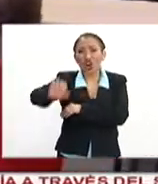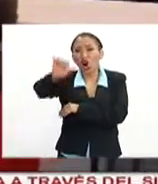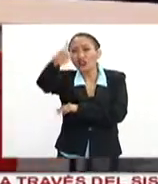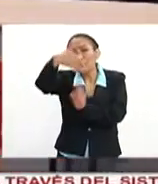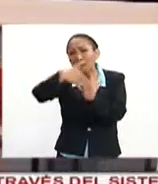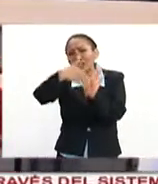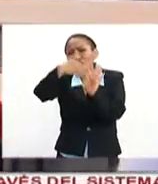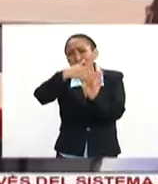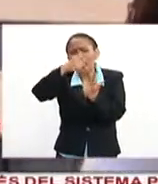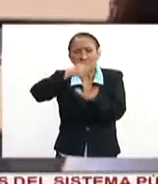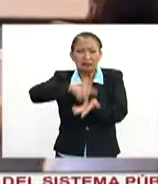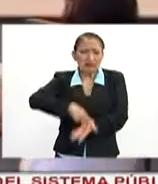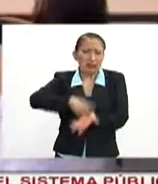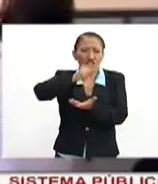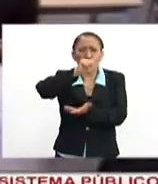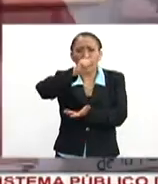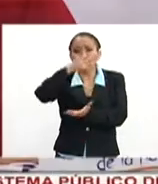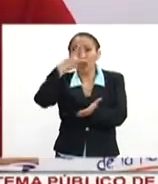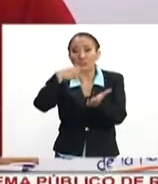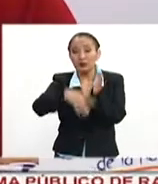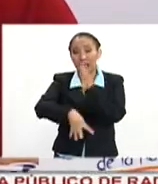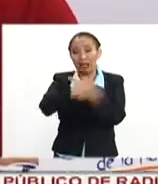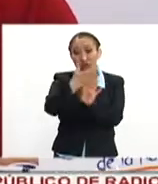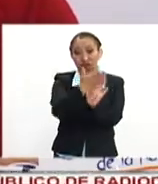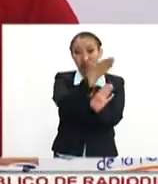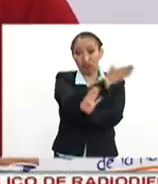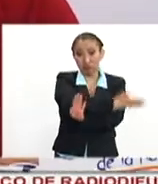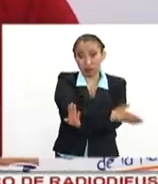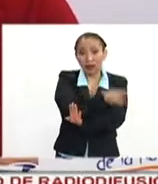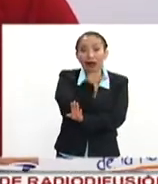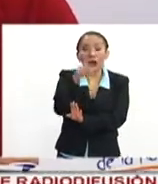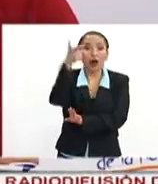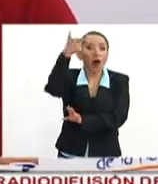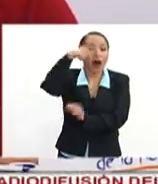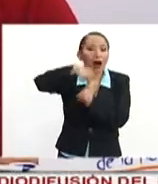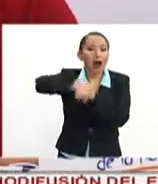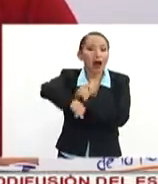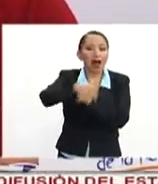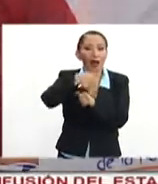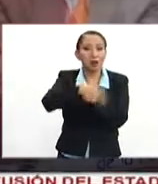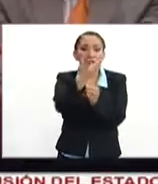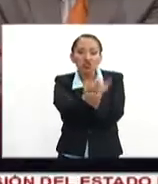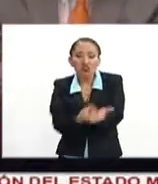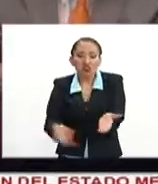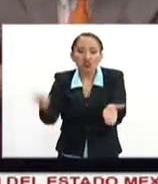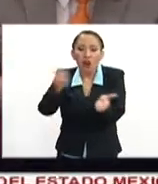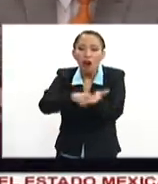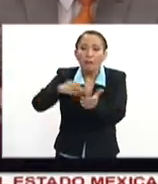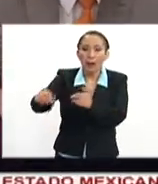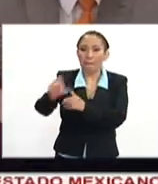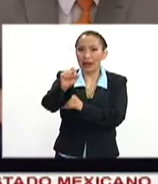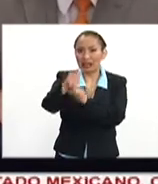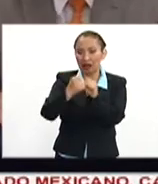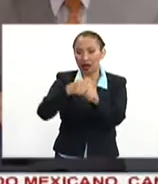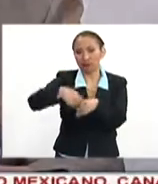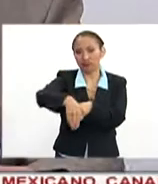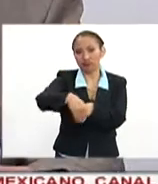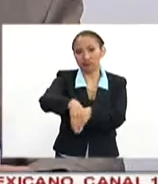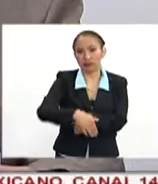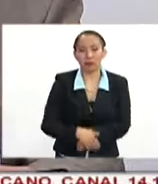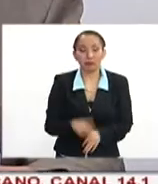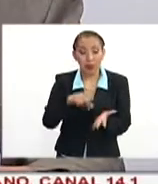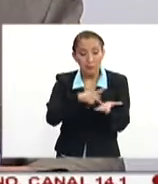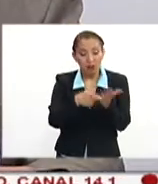311 millones de toneladas en 2014, y se espera que este número se duplique en los próximos 20 años.